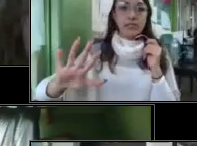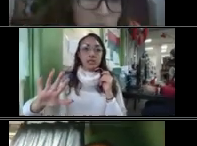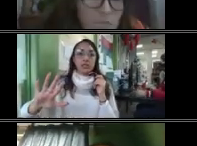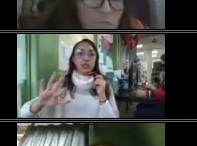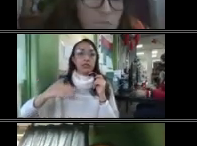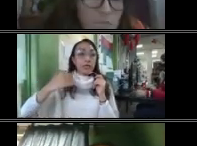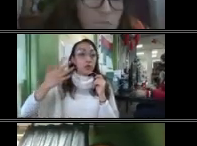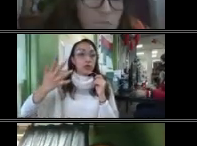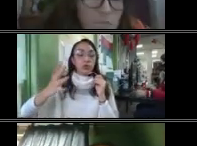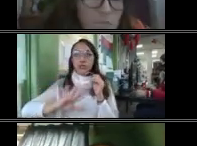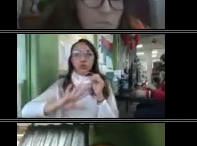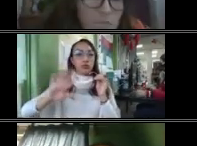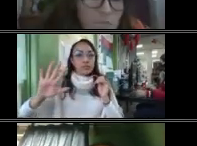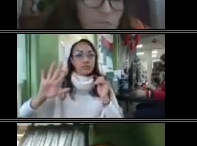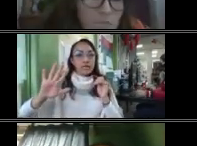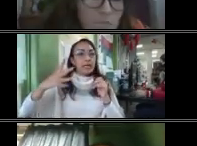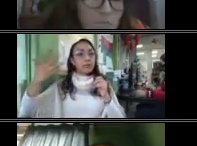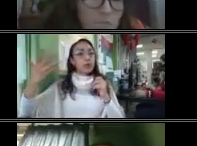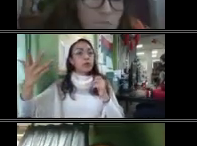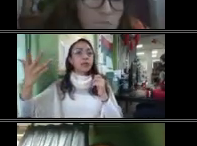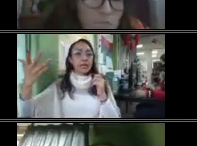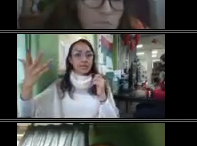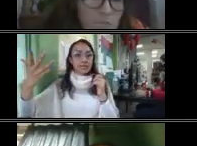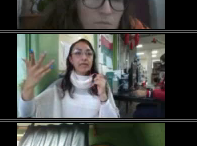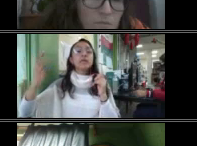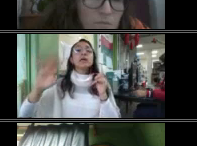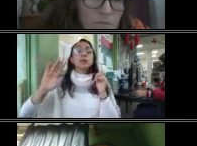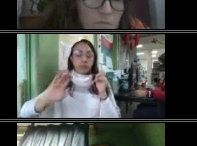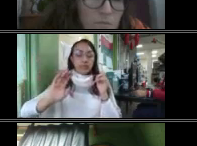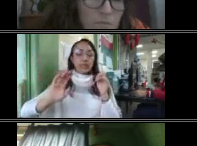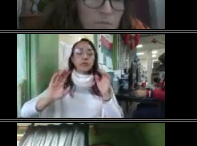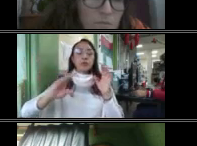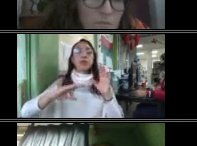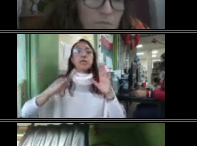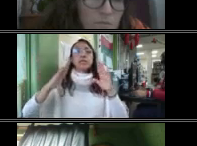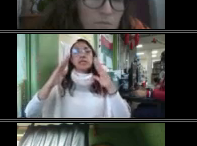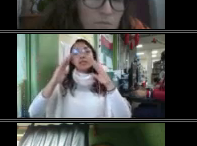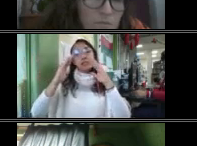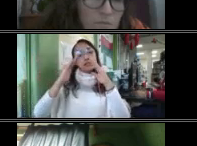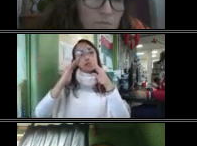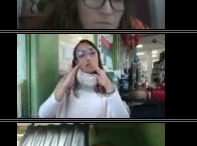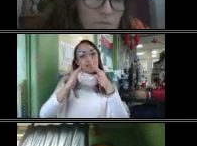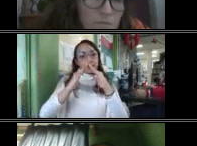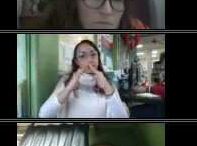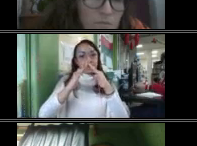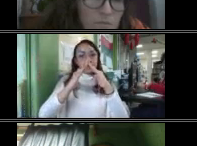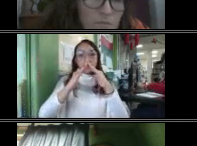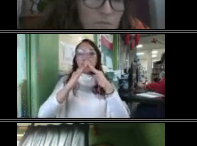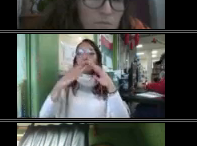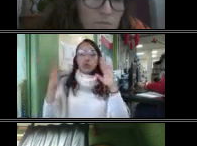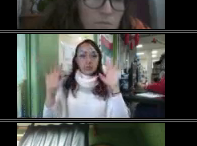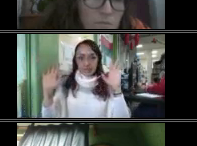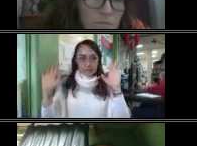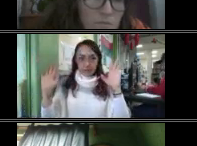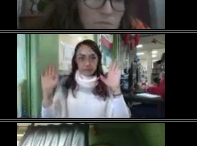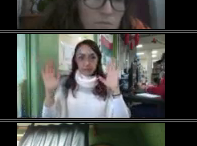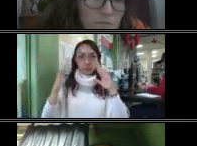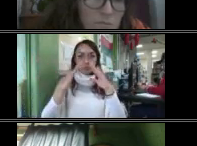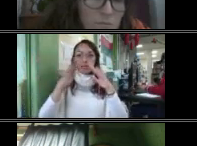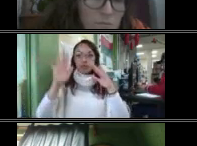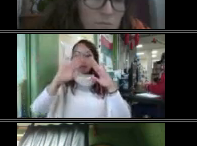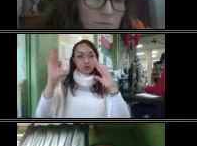sé el abecedario y a todo lo que yo no me sé le pongo una letra, por ejemplo, si esta es la seña de casa, pero yo no me la